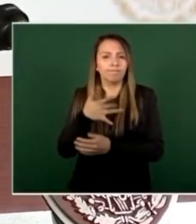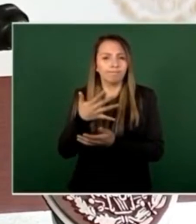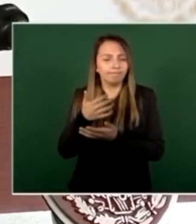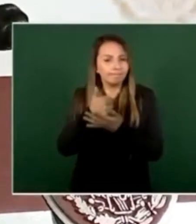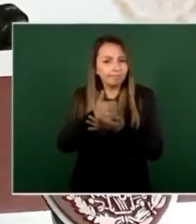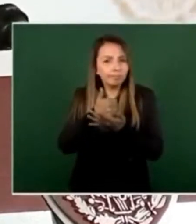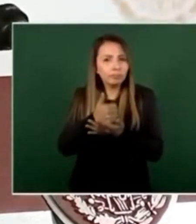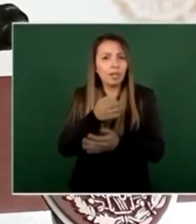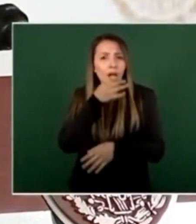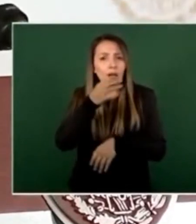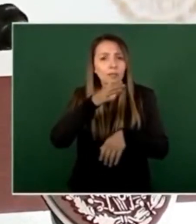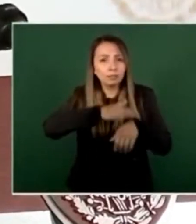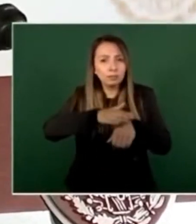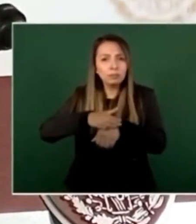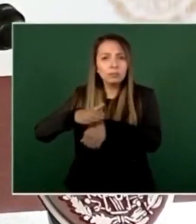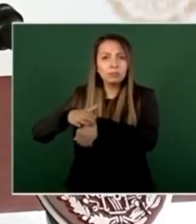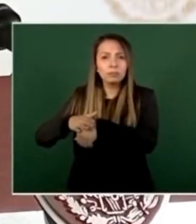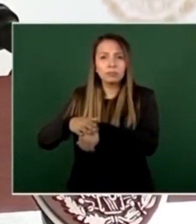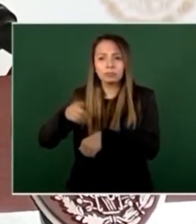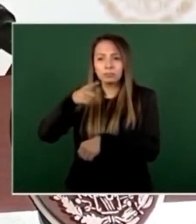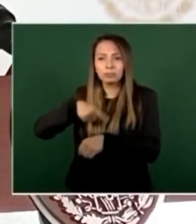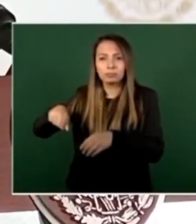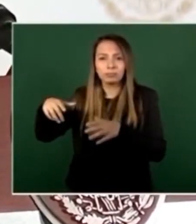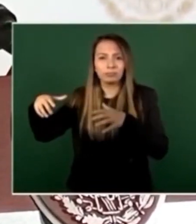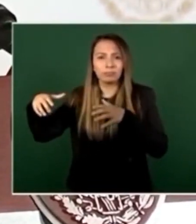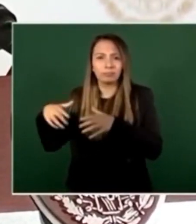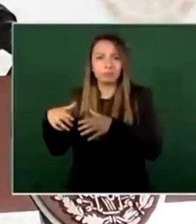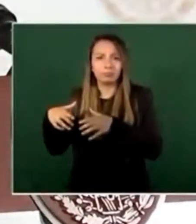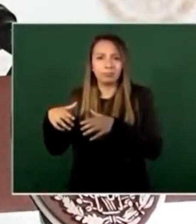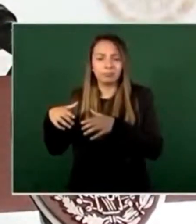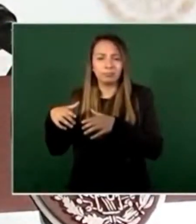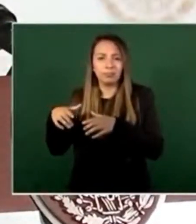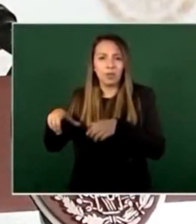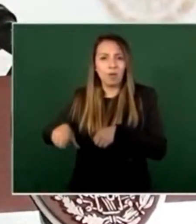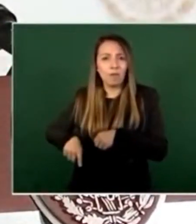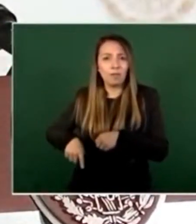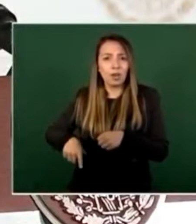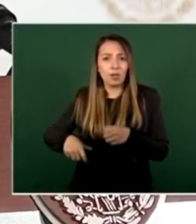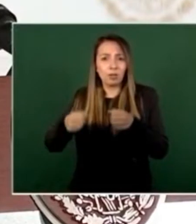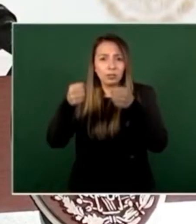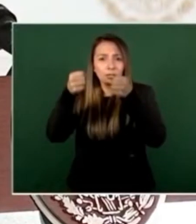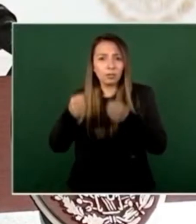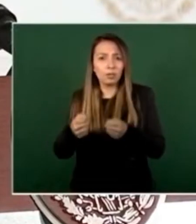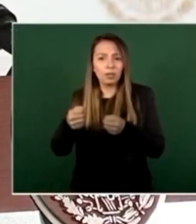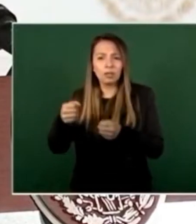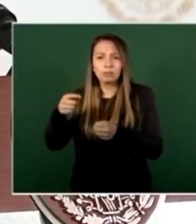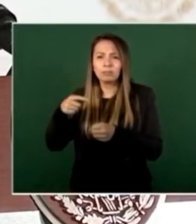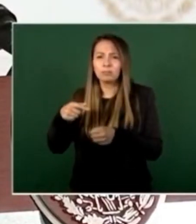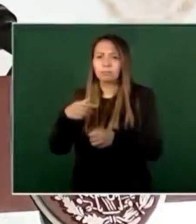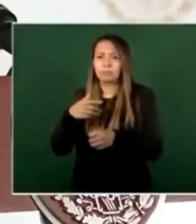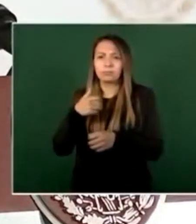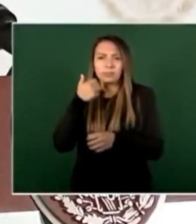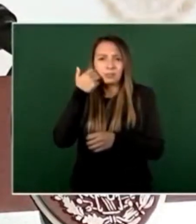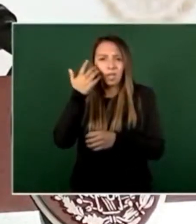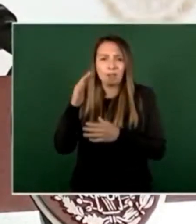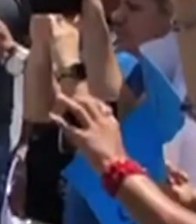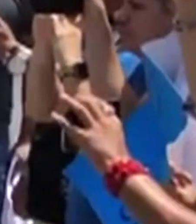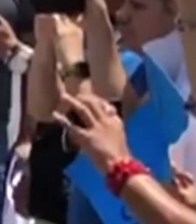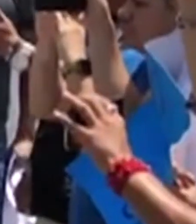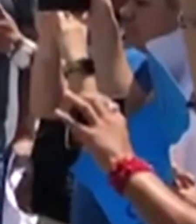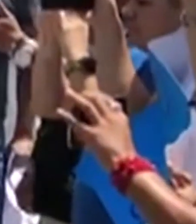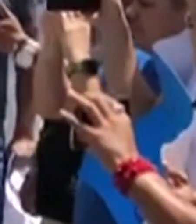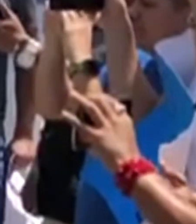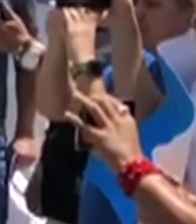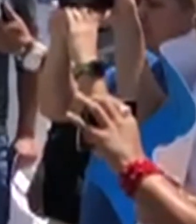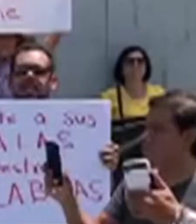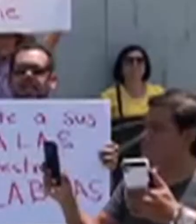Durante la conferencia de prensa matutina del presidente Andrés Manuel López Obrador en Tijuana, Baja California, en el marco de su gira de trabajo